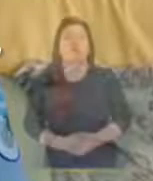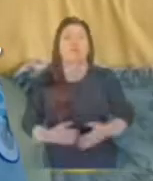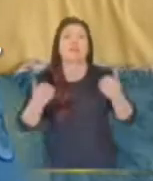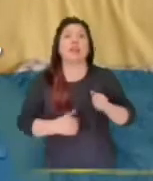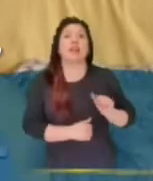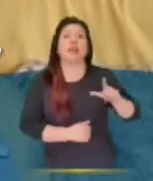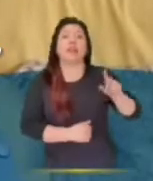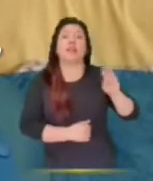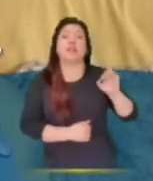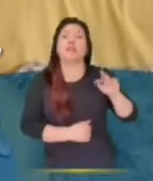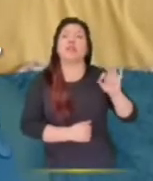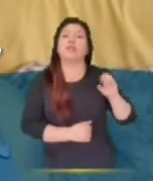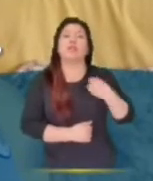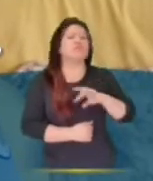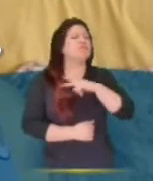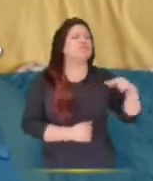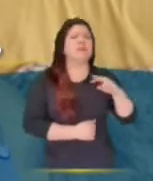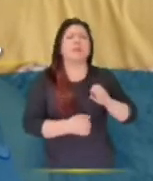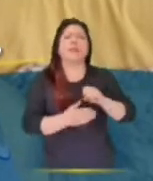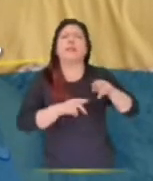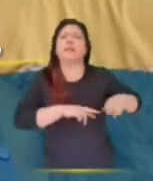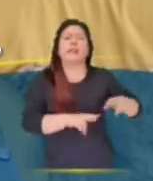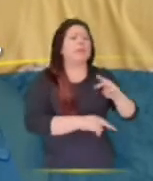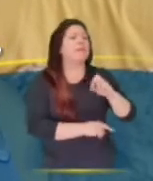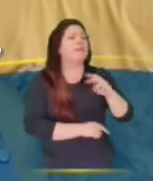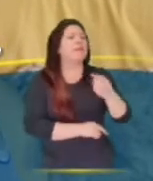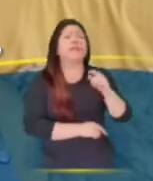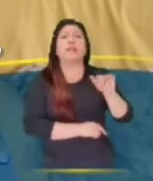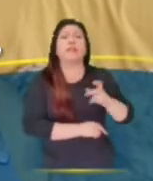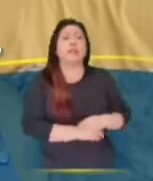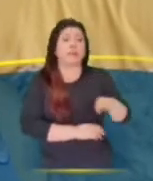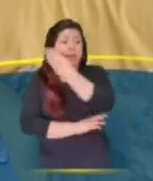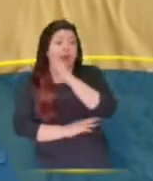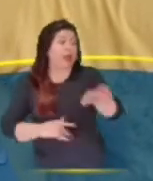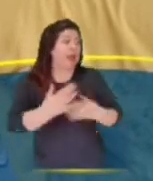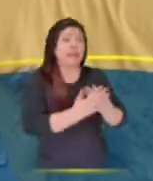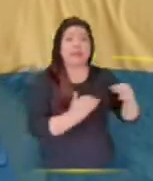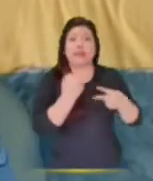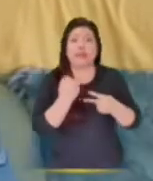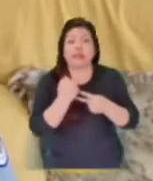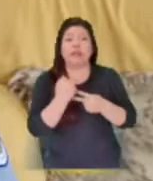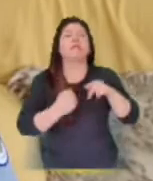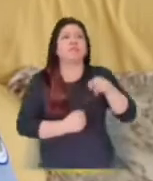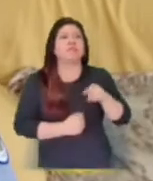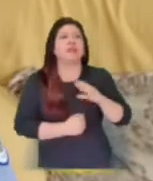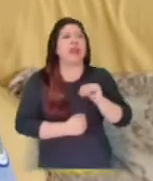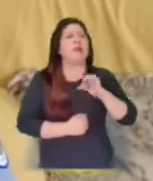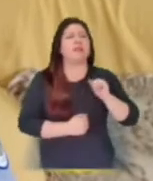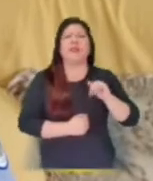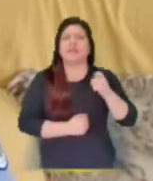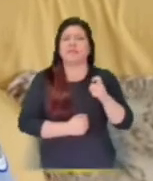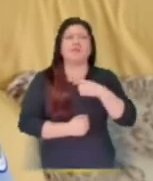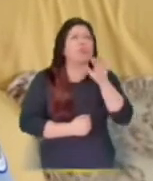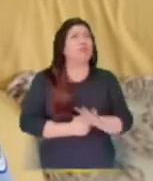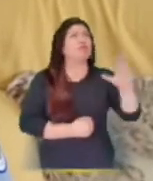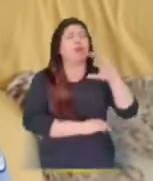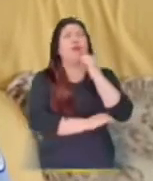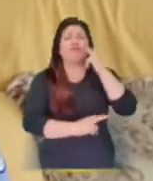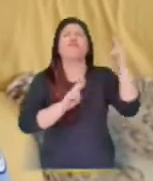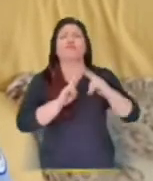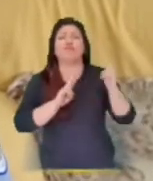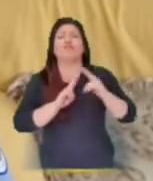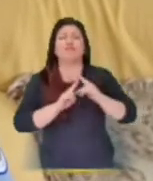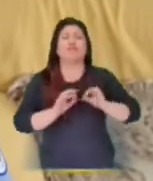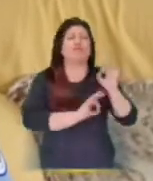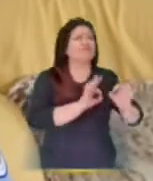Y Alberto le me ha robado, porque en la Magdalena hace 46 años nadando Leyva Barranquilla. Durante más de 7 días viene con él